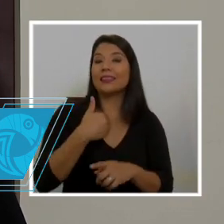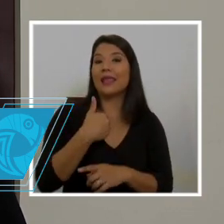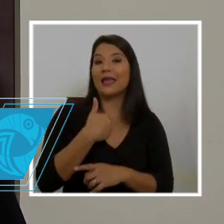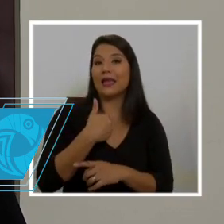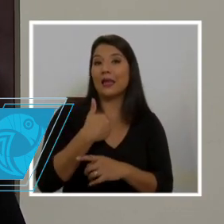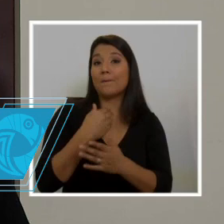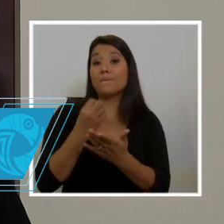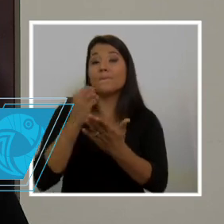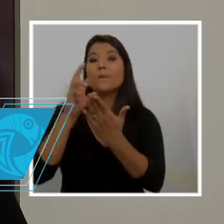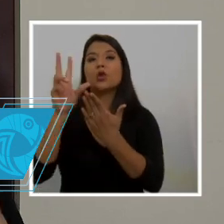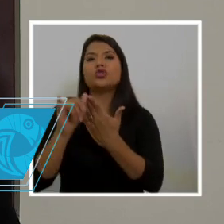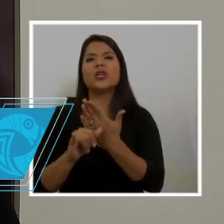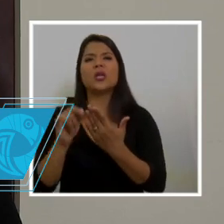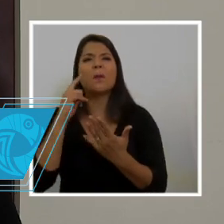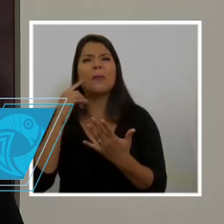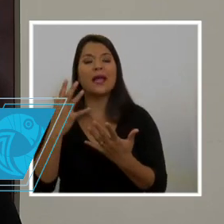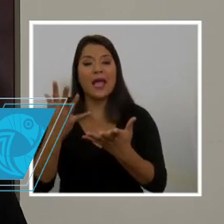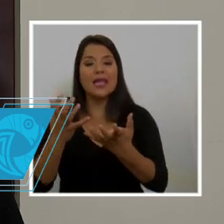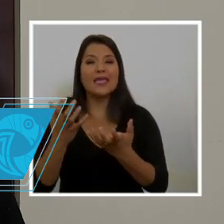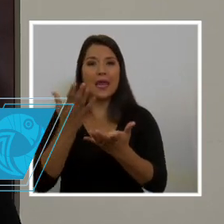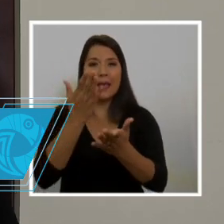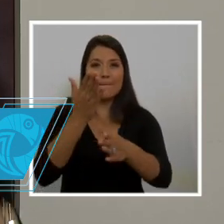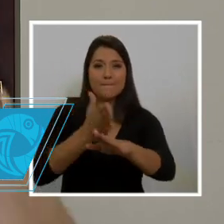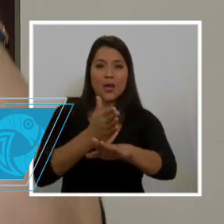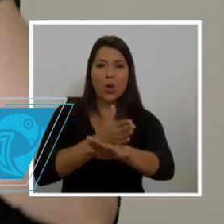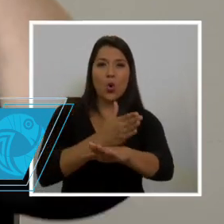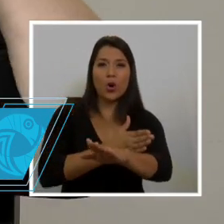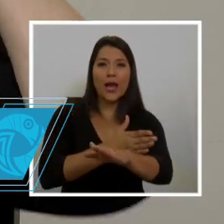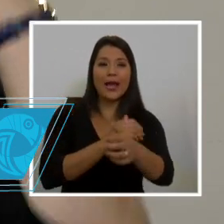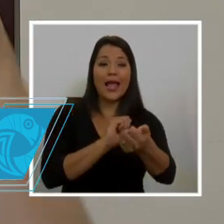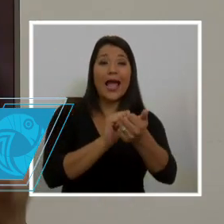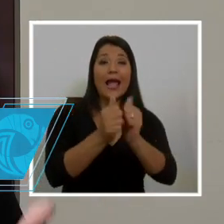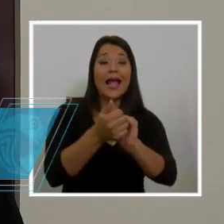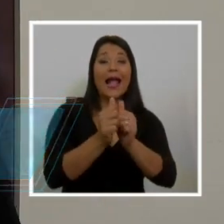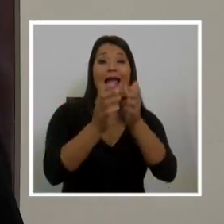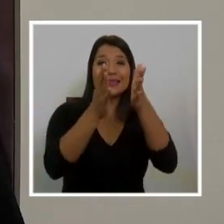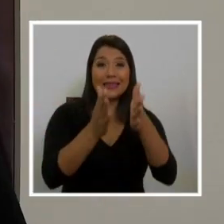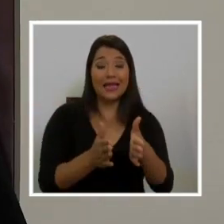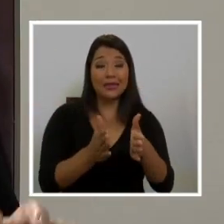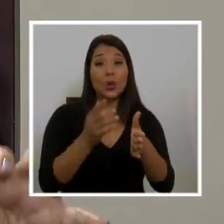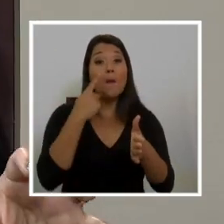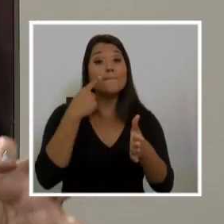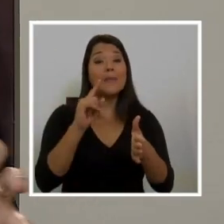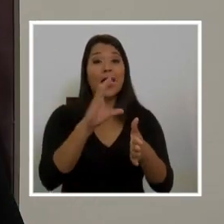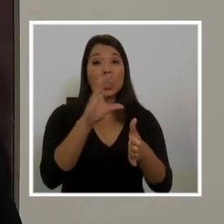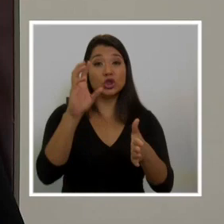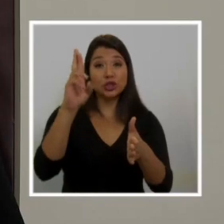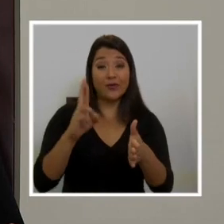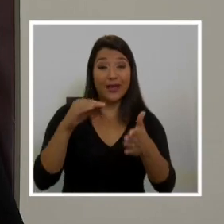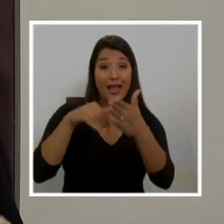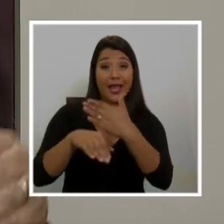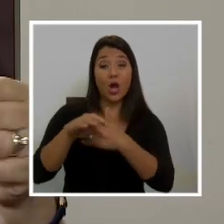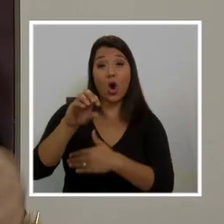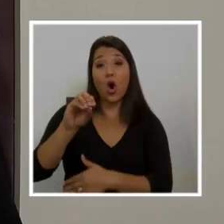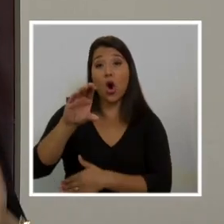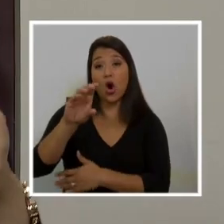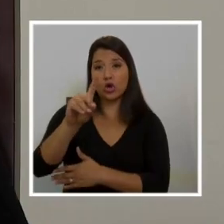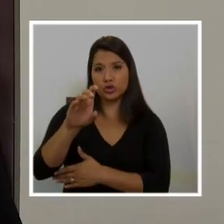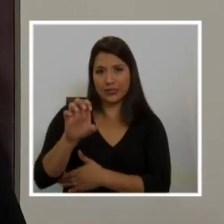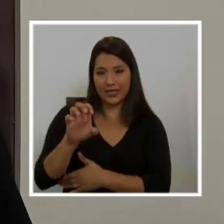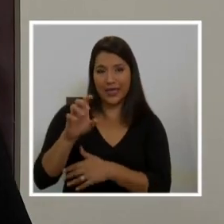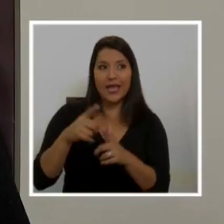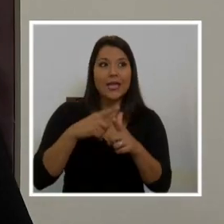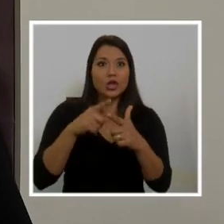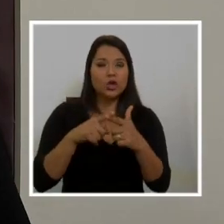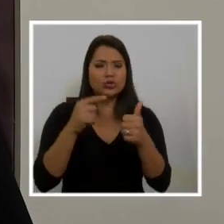que van a venir a fortalecer la candidatura de Costa Rica a la OCDE. Entonces, esos son temas que están ahí en